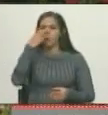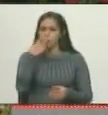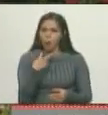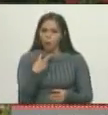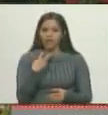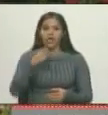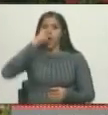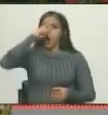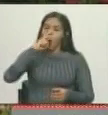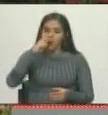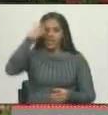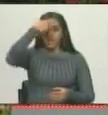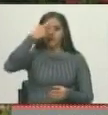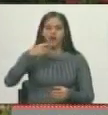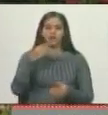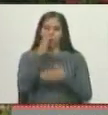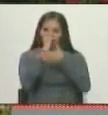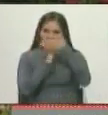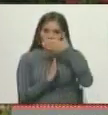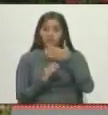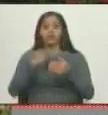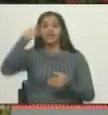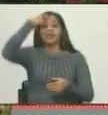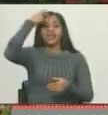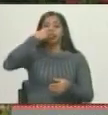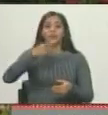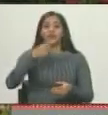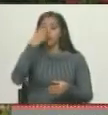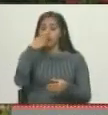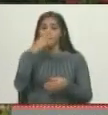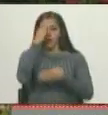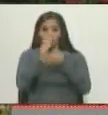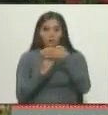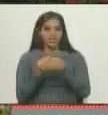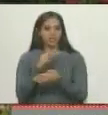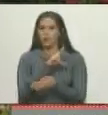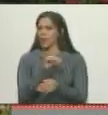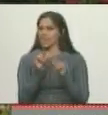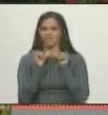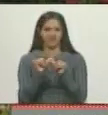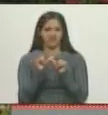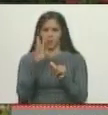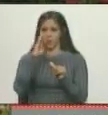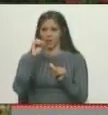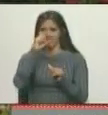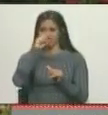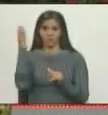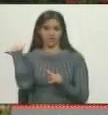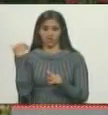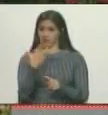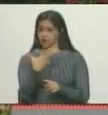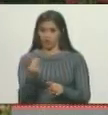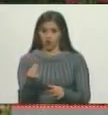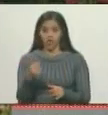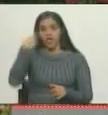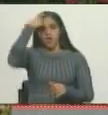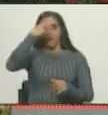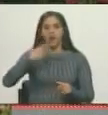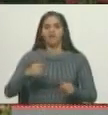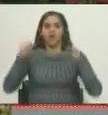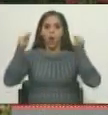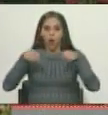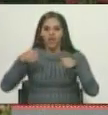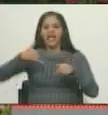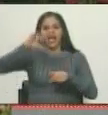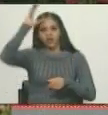odian al pueblo humilde. Y este pueblo pobre y humilde no es el de hace 40 años. Este pueblo pobre y humilde de hoy tiene conciencia,